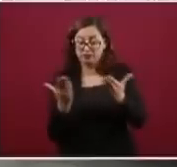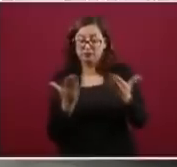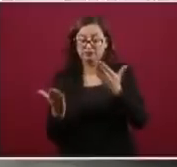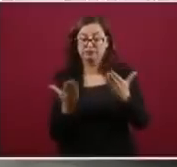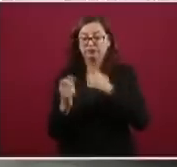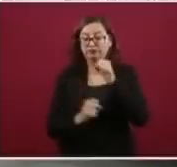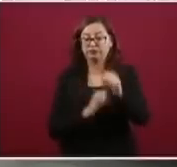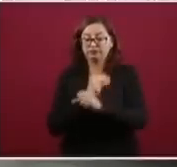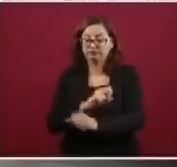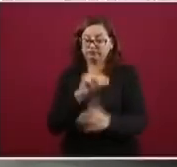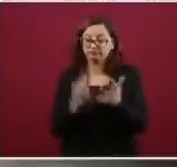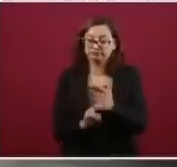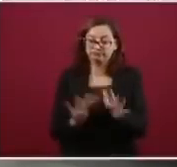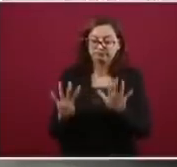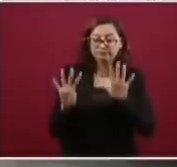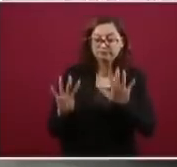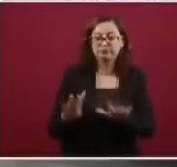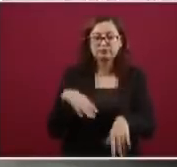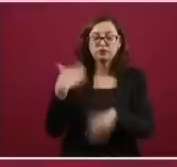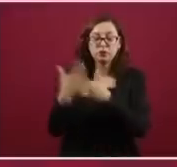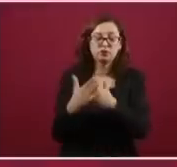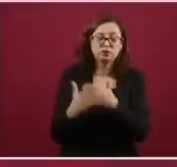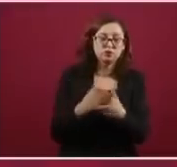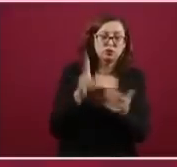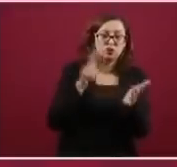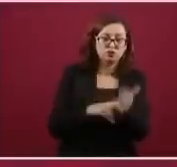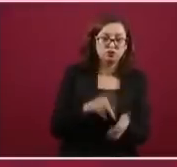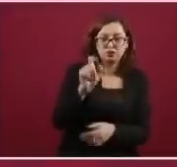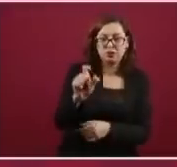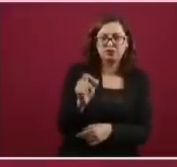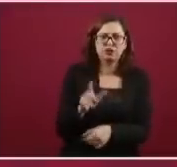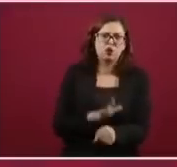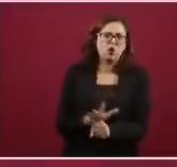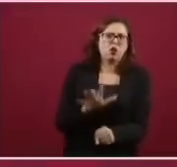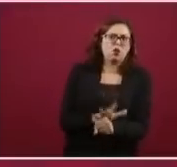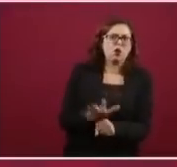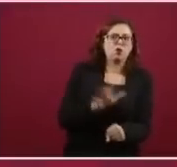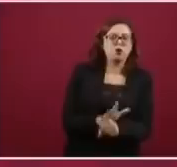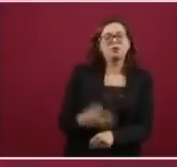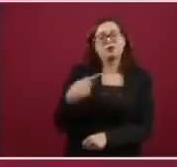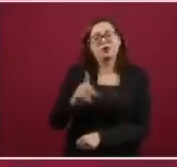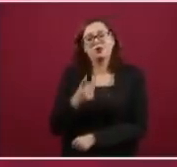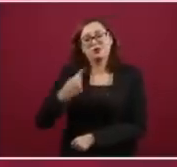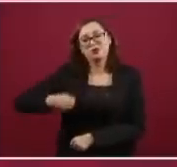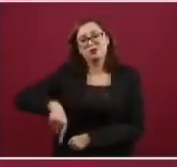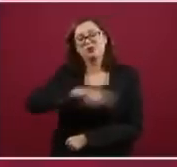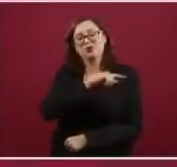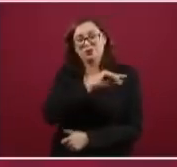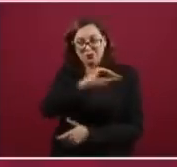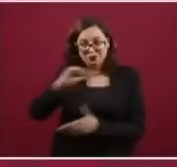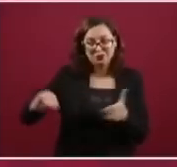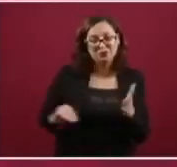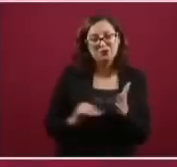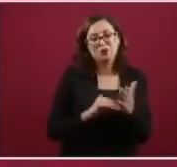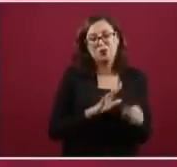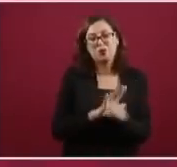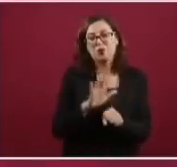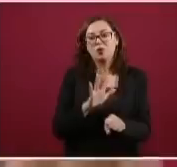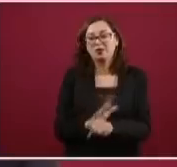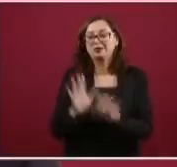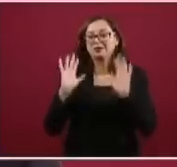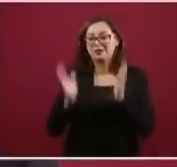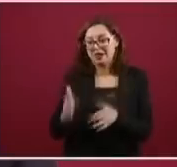y estás comparado con el 2020 nosotros tenemos un elemento de información adicional que sabemos exactamente cuánto hemos recaudado